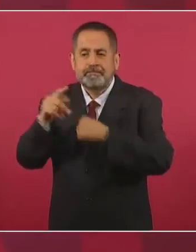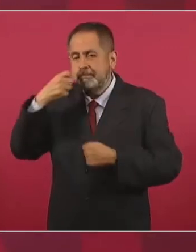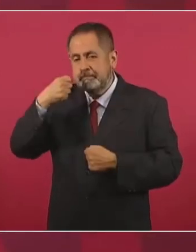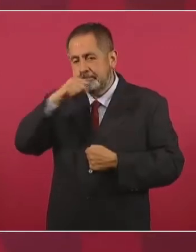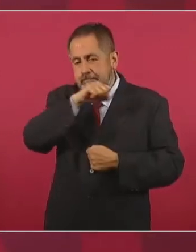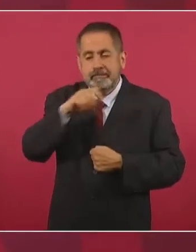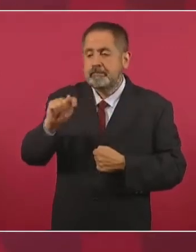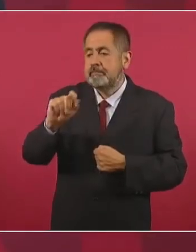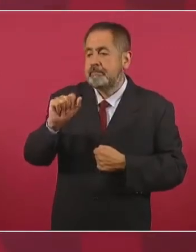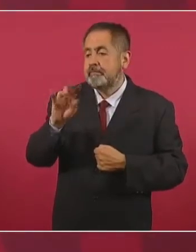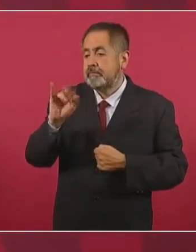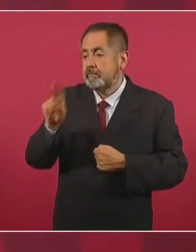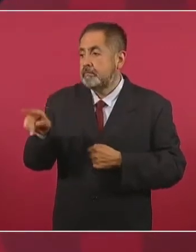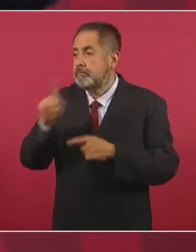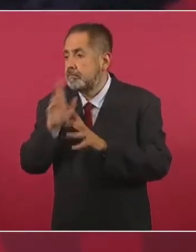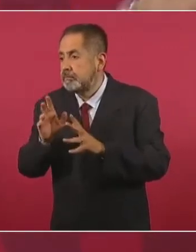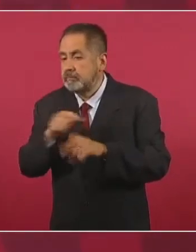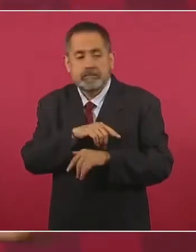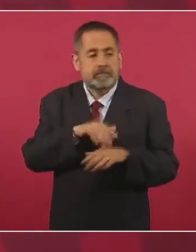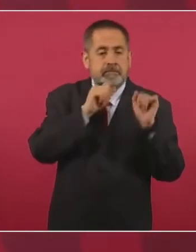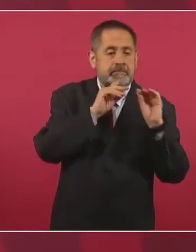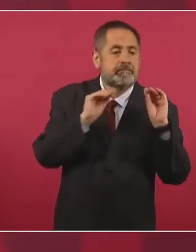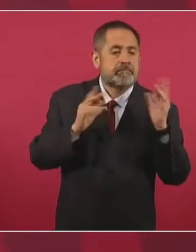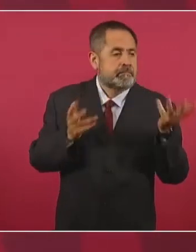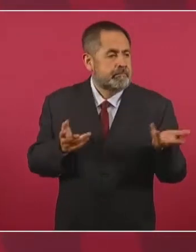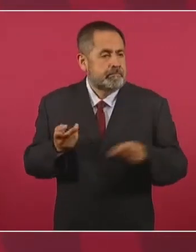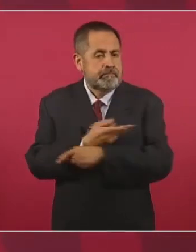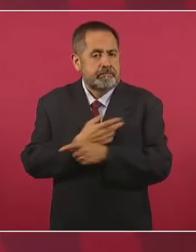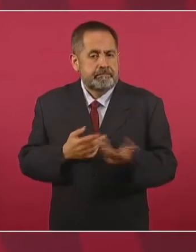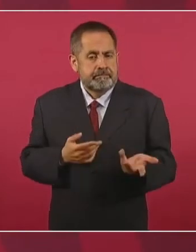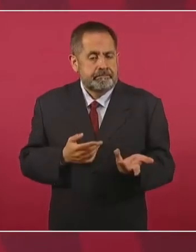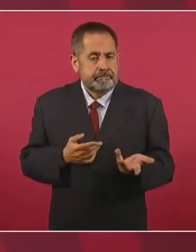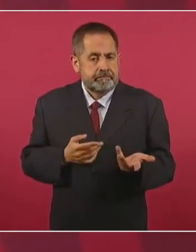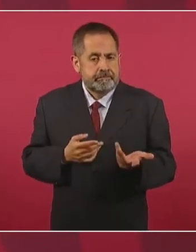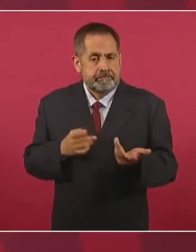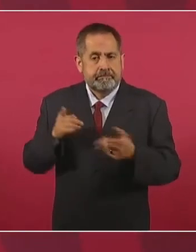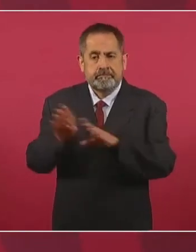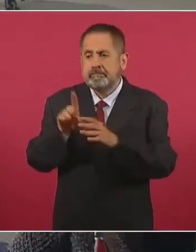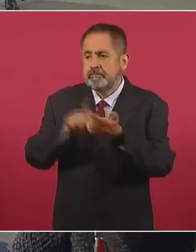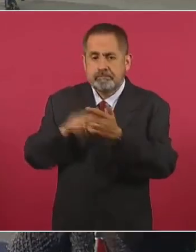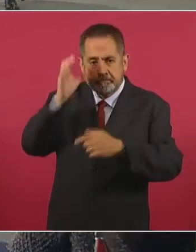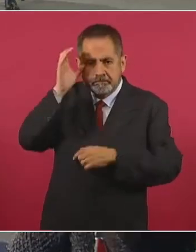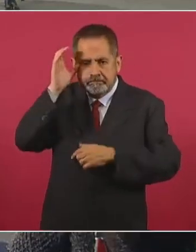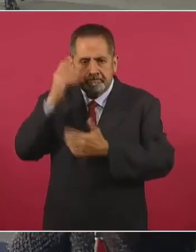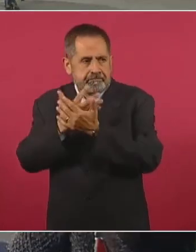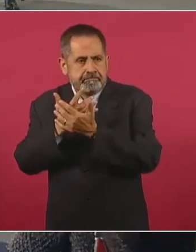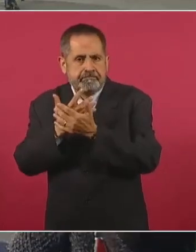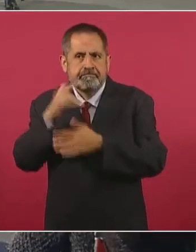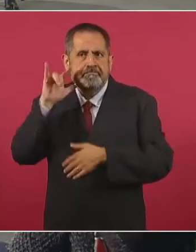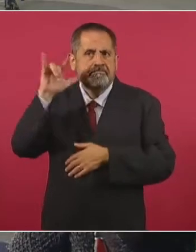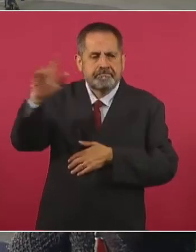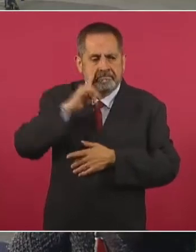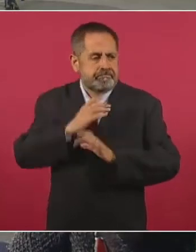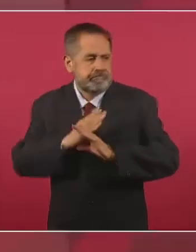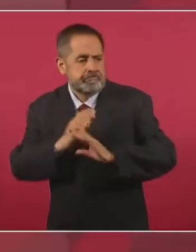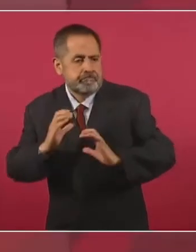respuesta, solo los operativos que llevaron a cabo ahí de parte de China. ¿Y